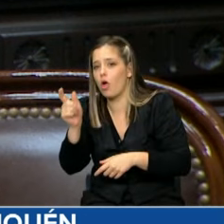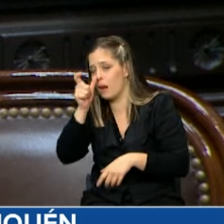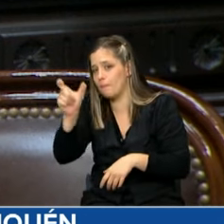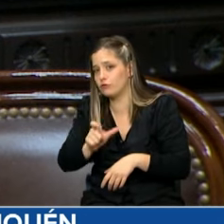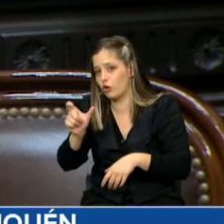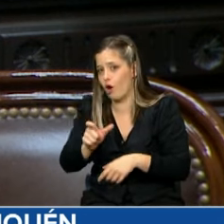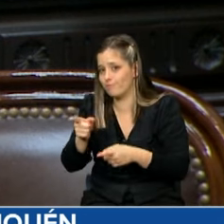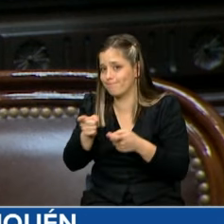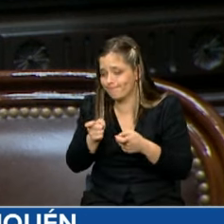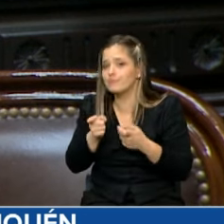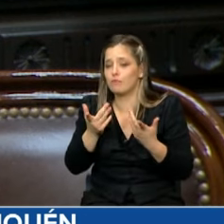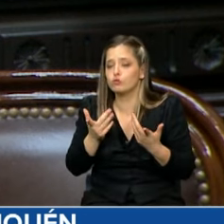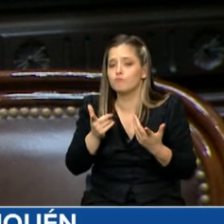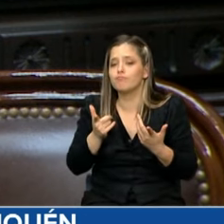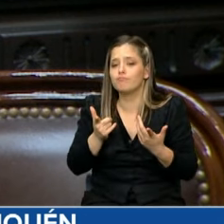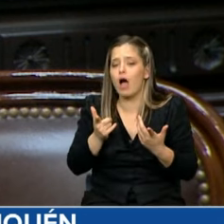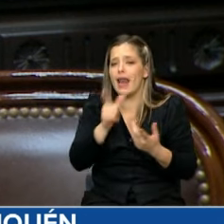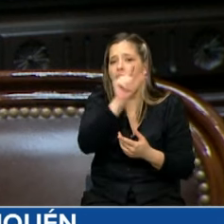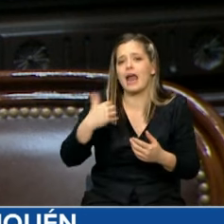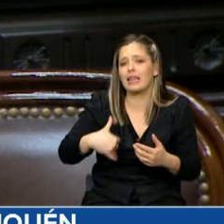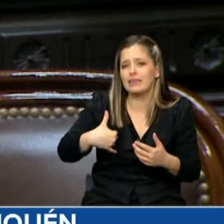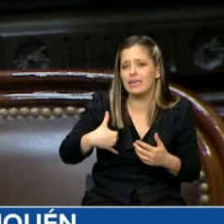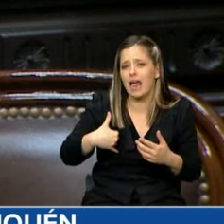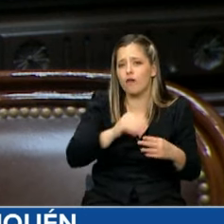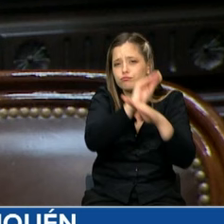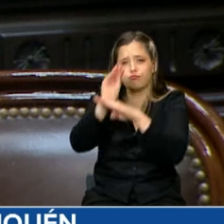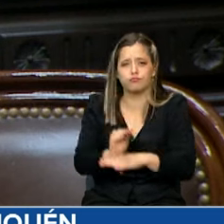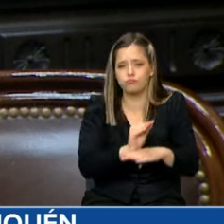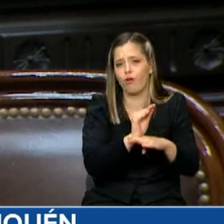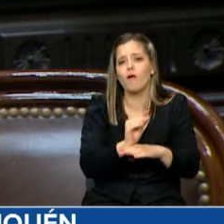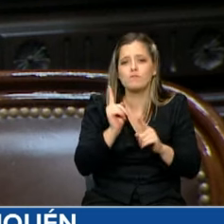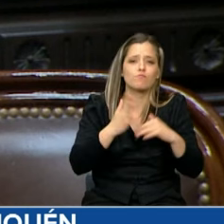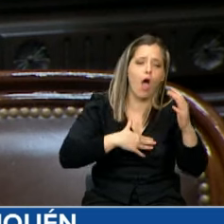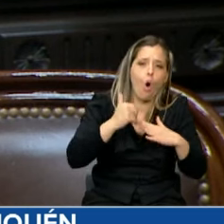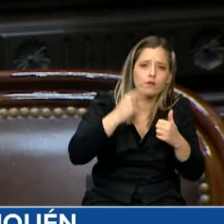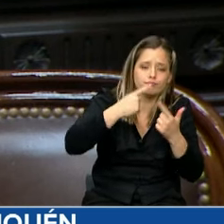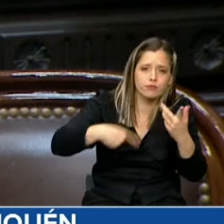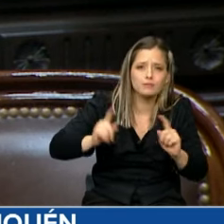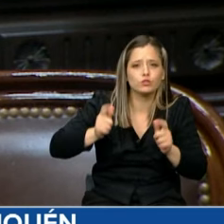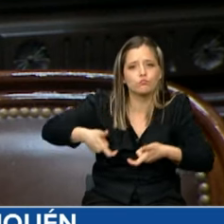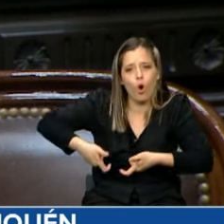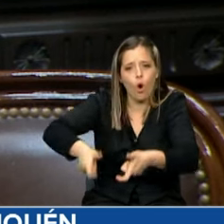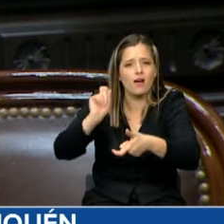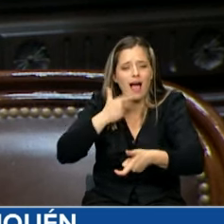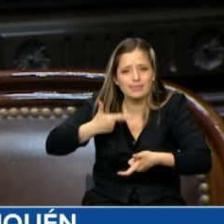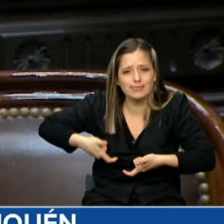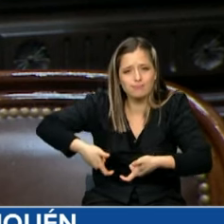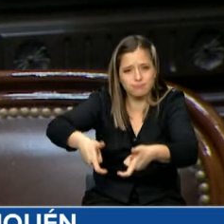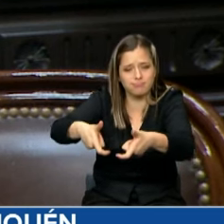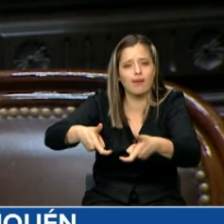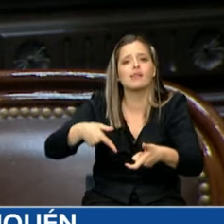la Argentina en virtud de las diferentes obras que se están llevando adelante la reversión del gasoducto Norte nos va a dar la